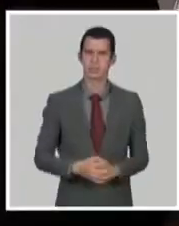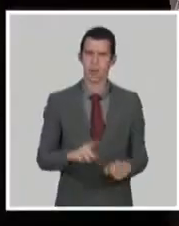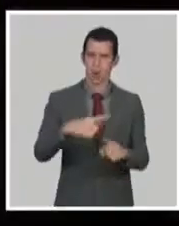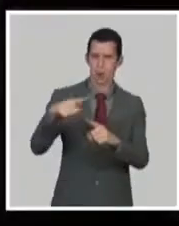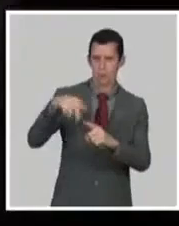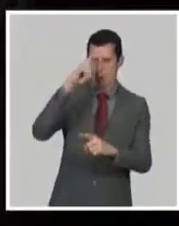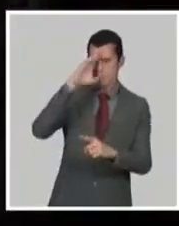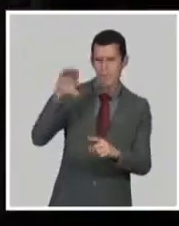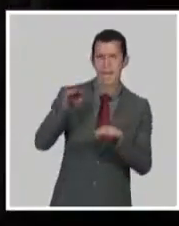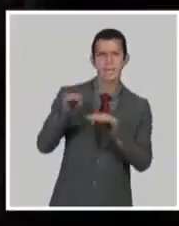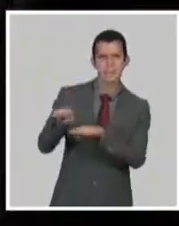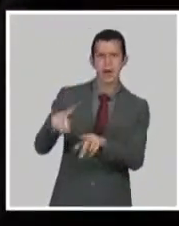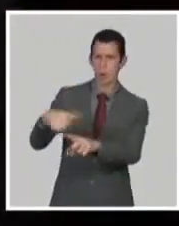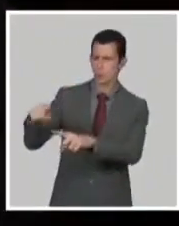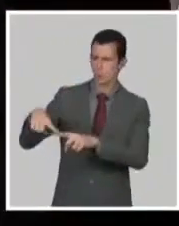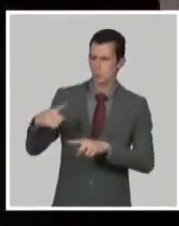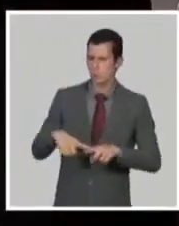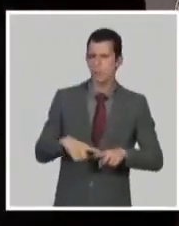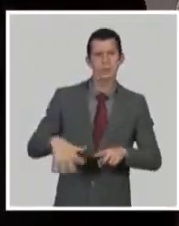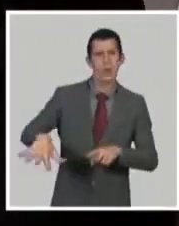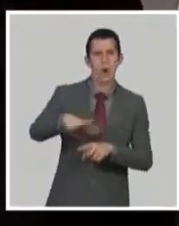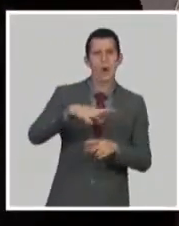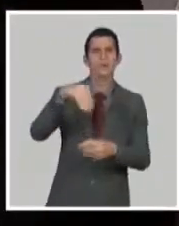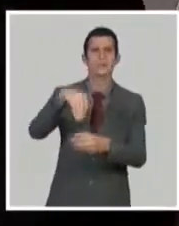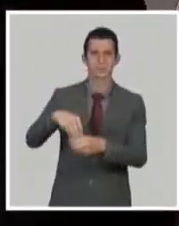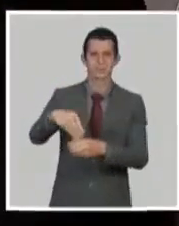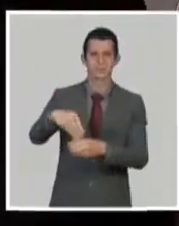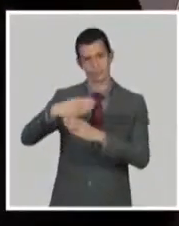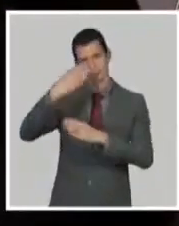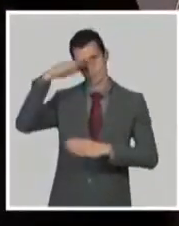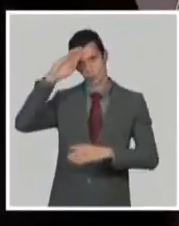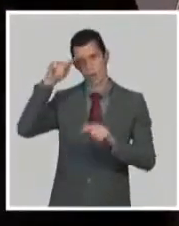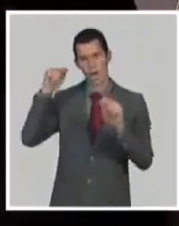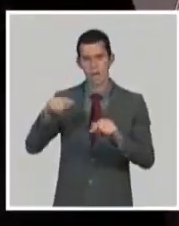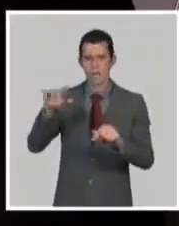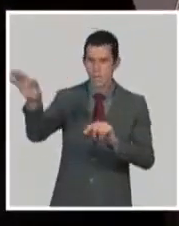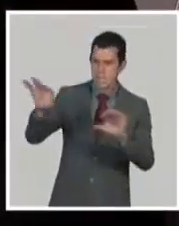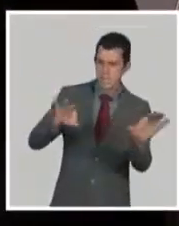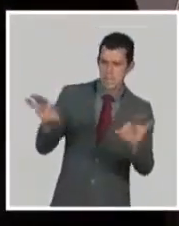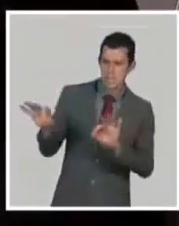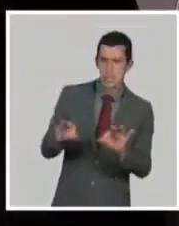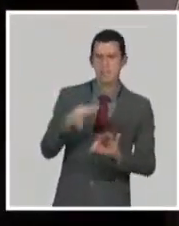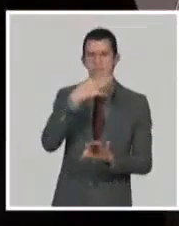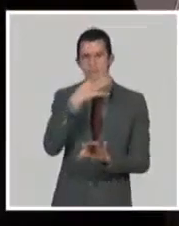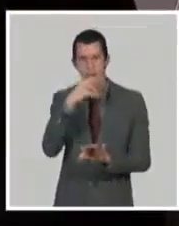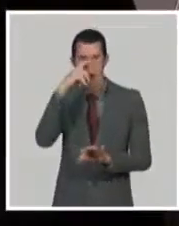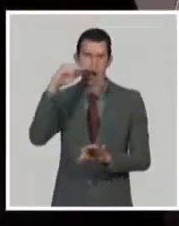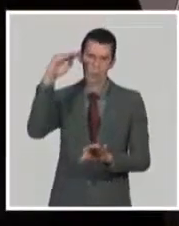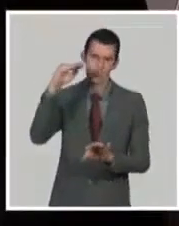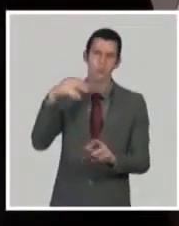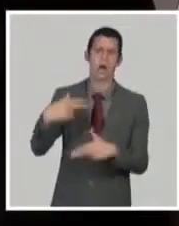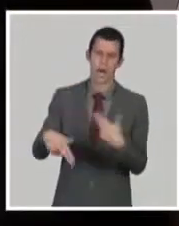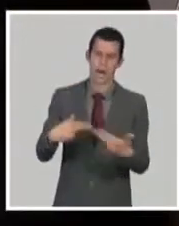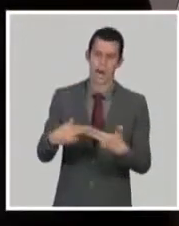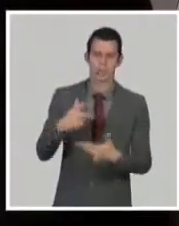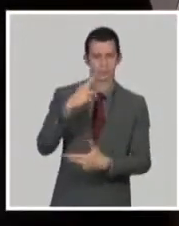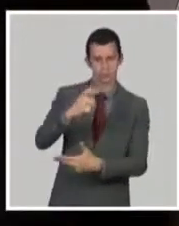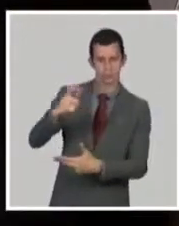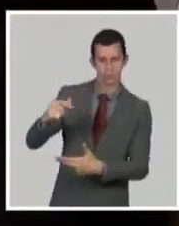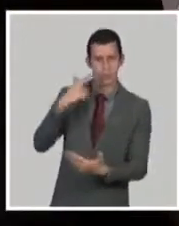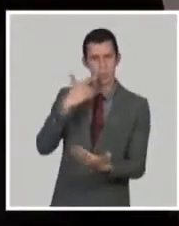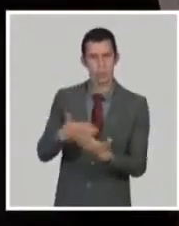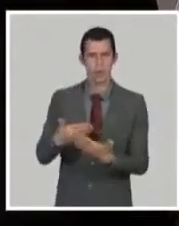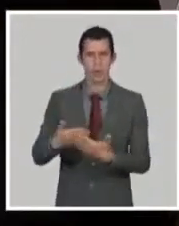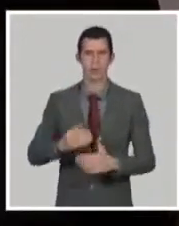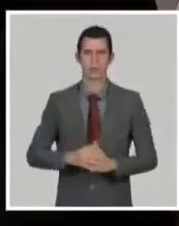decidieron Santiago y empezaron el experimento, no había la situación que tiene Santiago. Es decir, hoy también se convierte en un escenario importante para